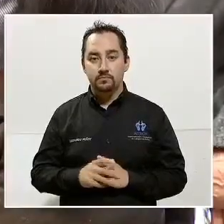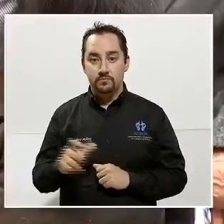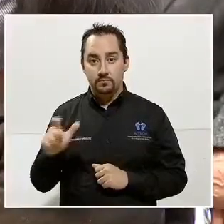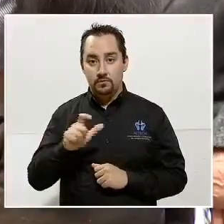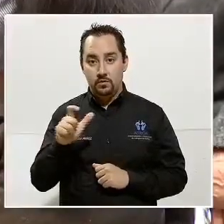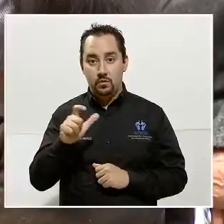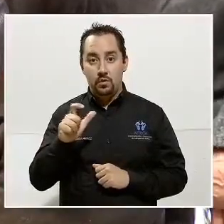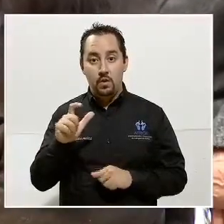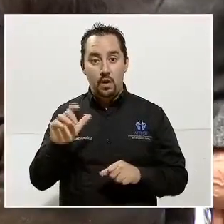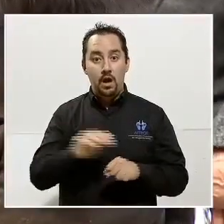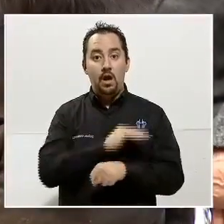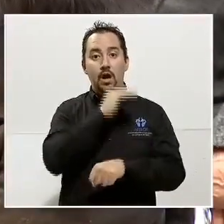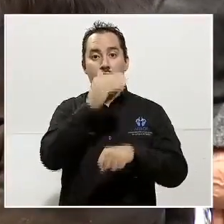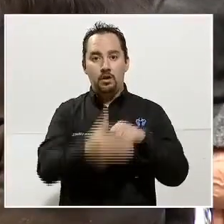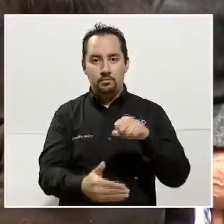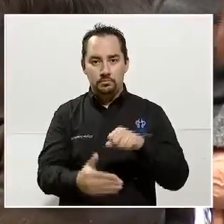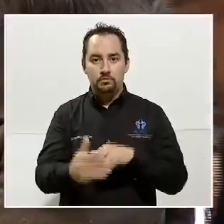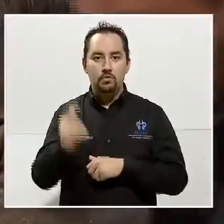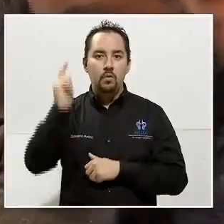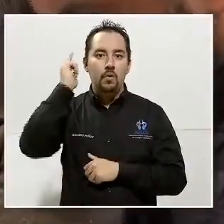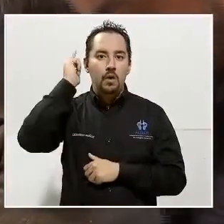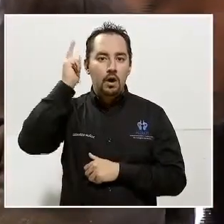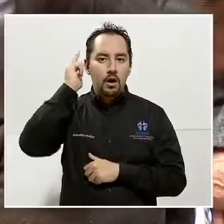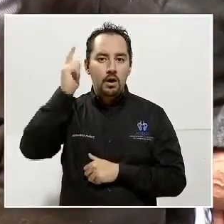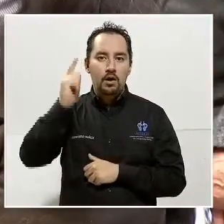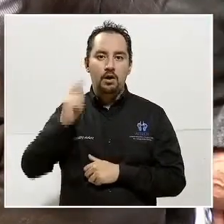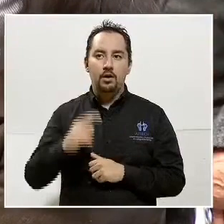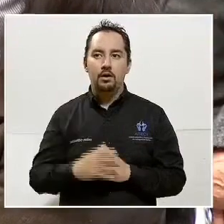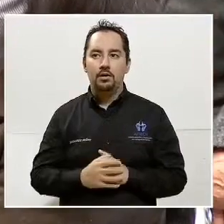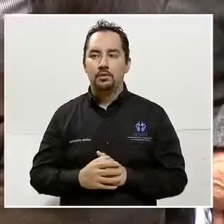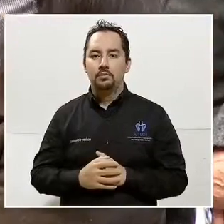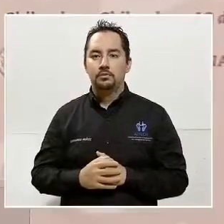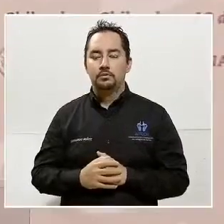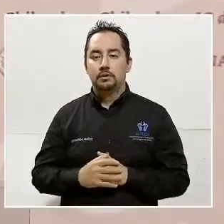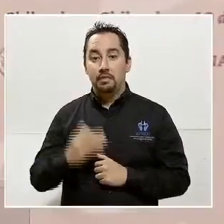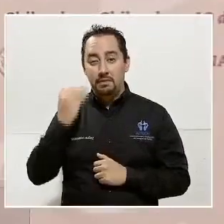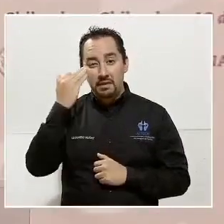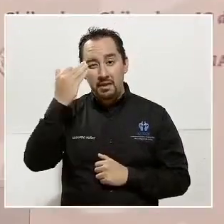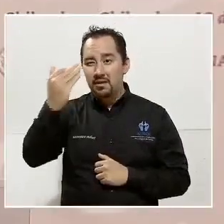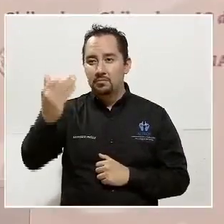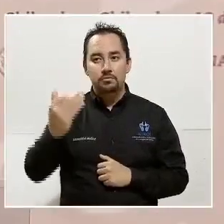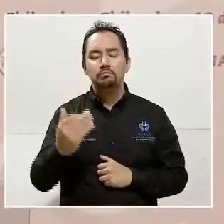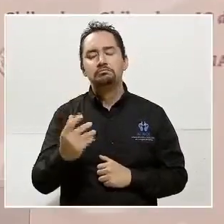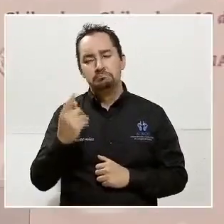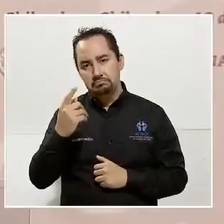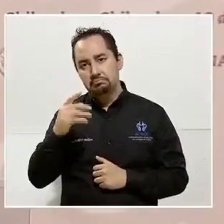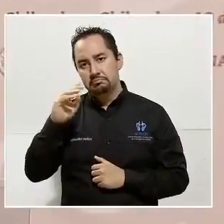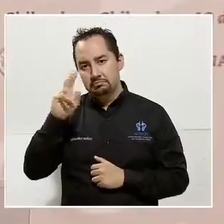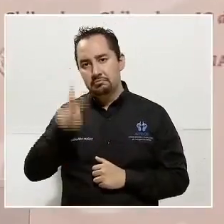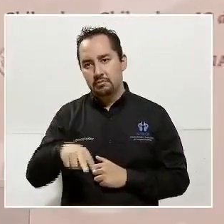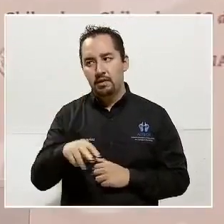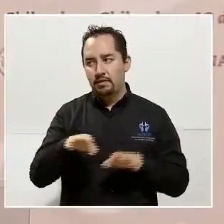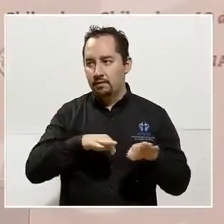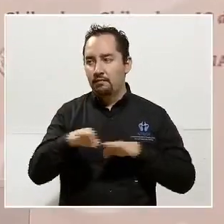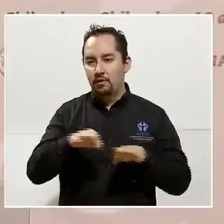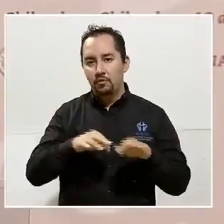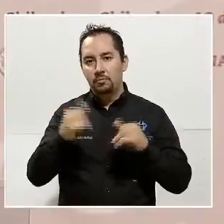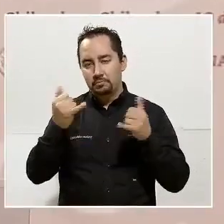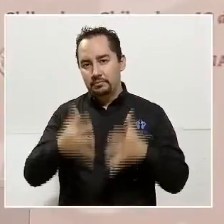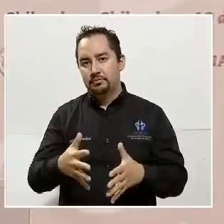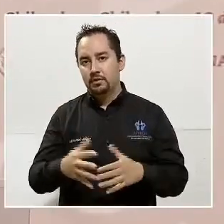que ojalá y no lleve mucho tiempo, aunque sí es un trabajo intenso,